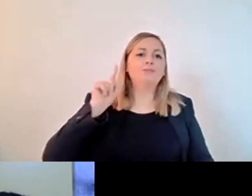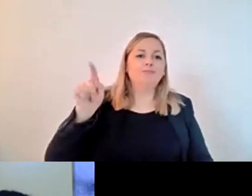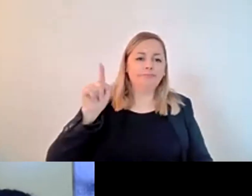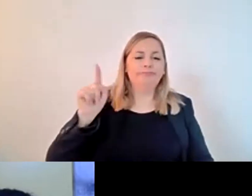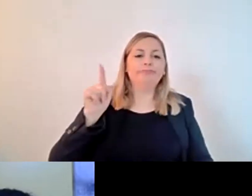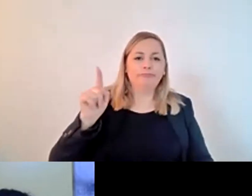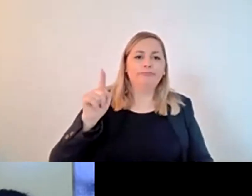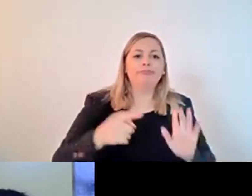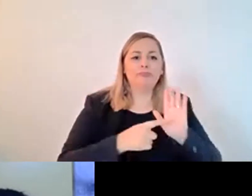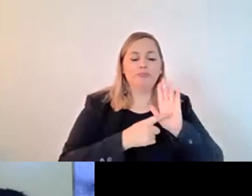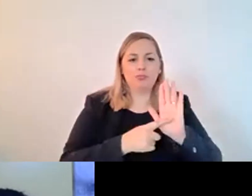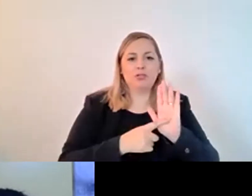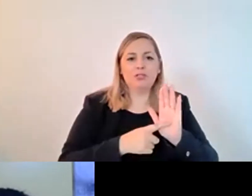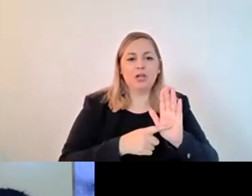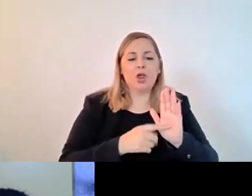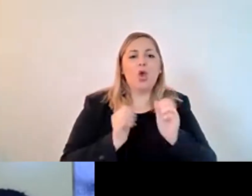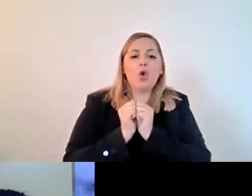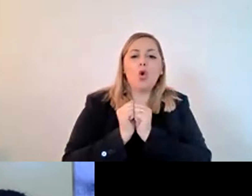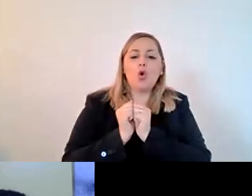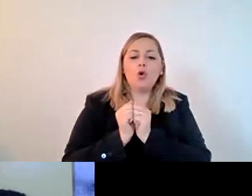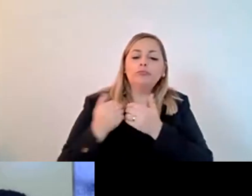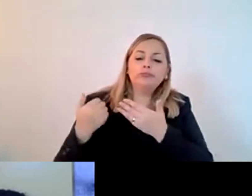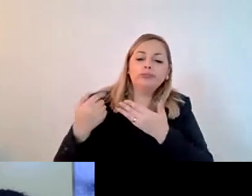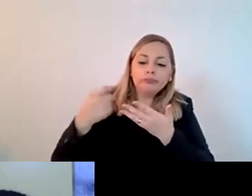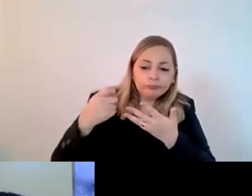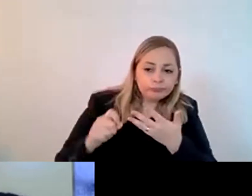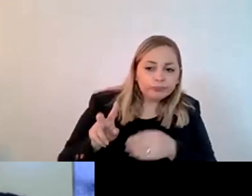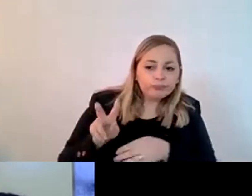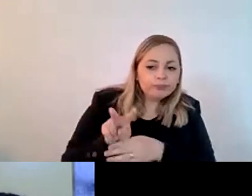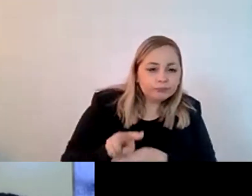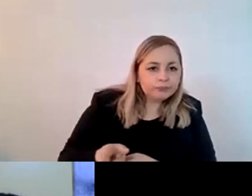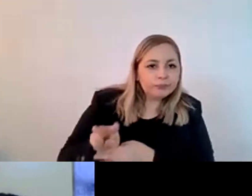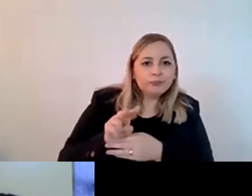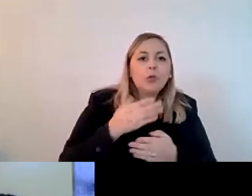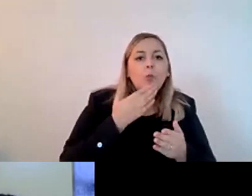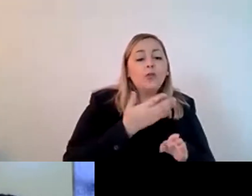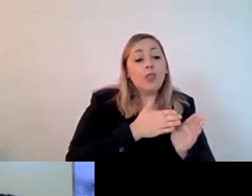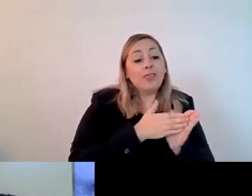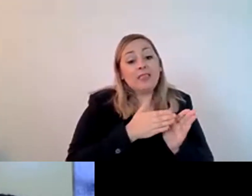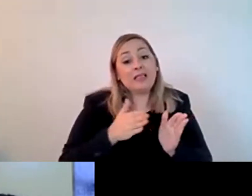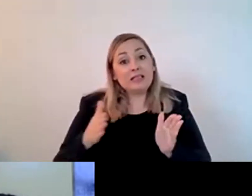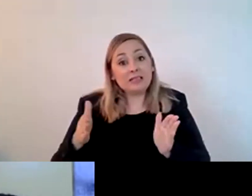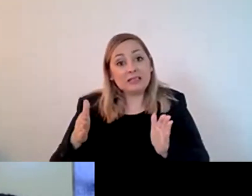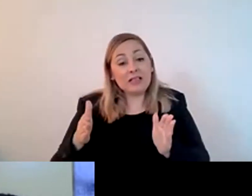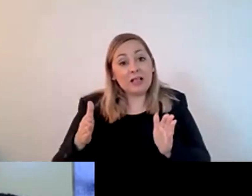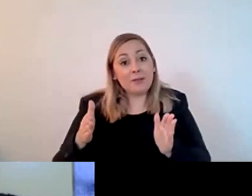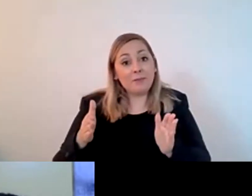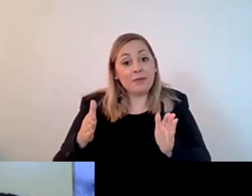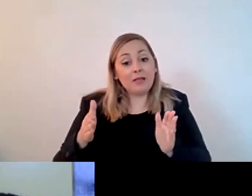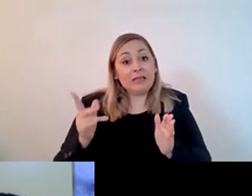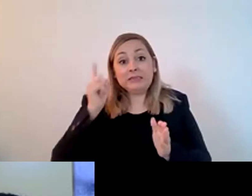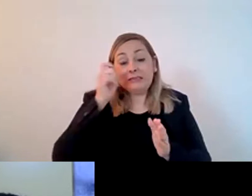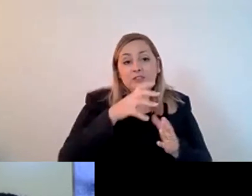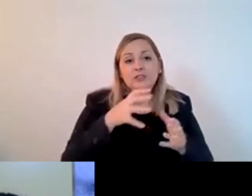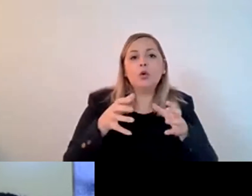ha advertido con los seguimientos. Cuando están en etapas críticas, cuidar el